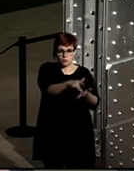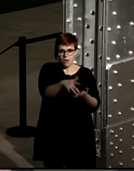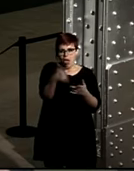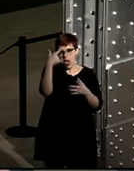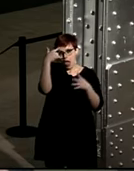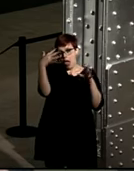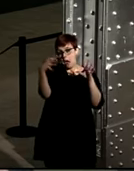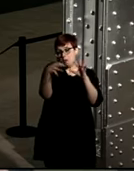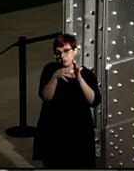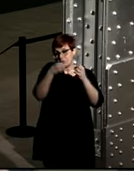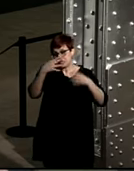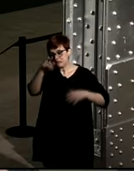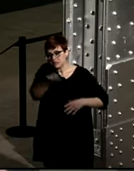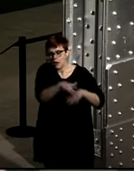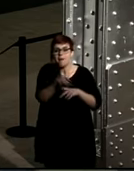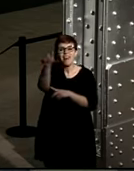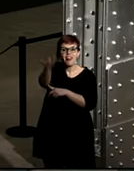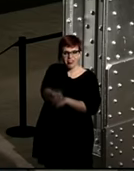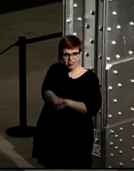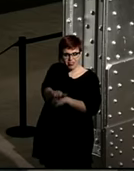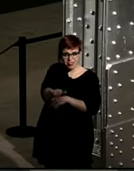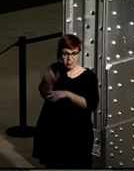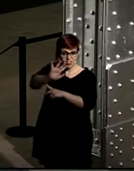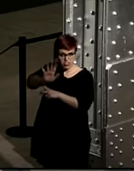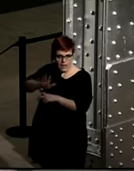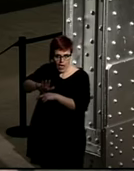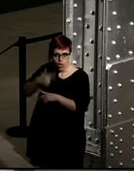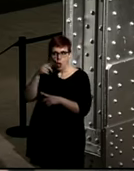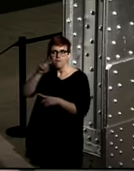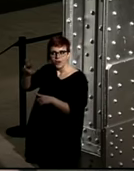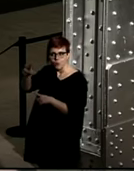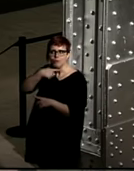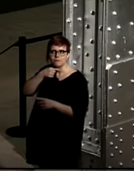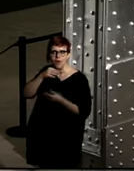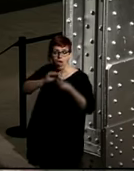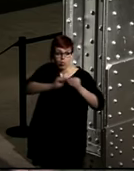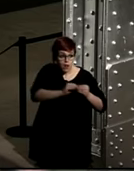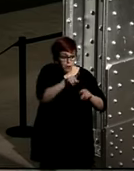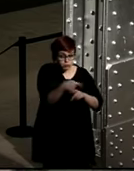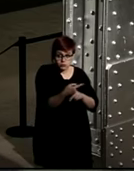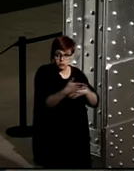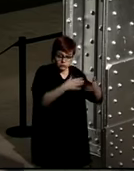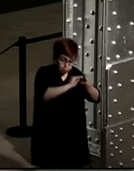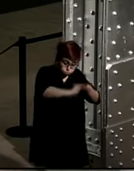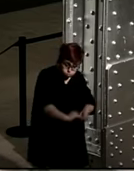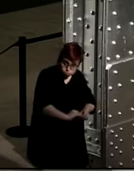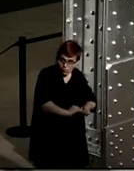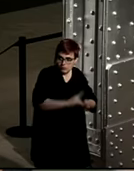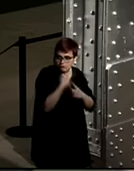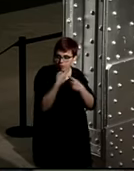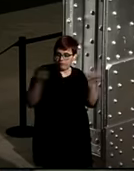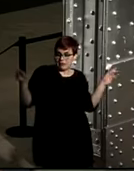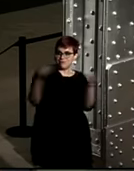verdad. A mí me gustaría, o sea, el cine que me gusta ver es el que me gustaría hacer, pero me pongo a escribir y me sale otro cine. Es una cosa un